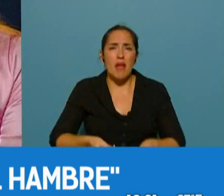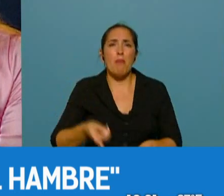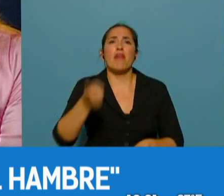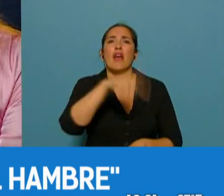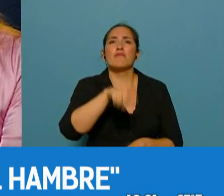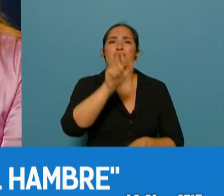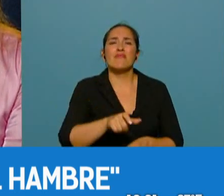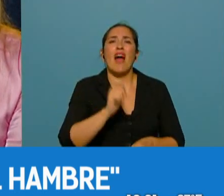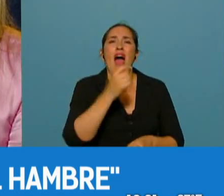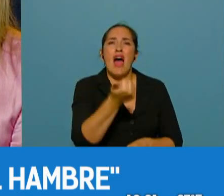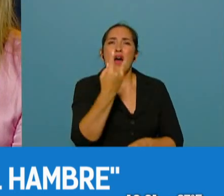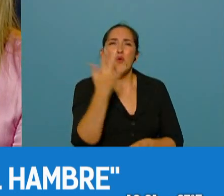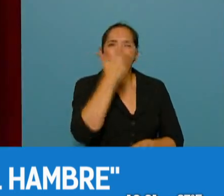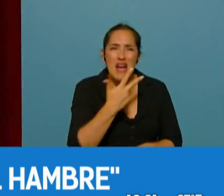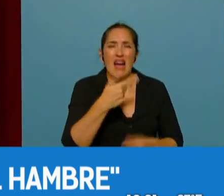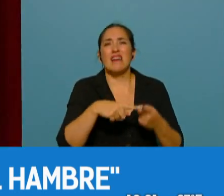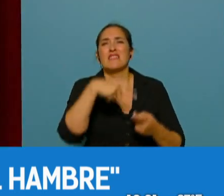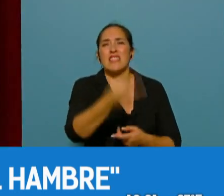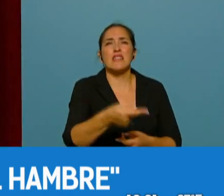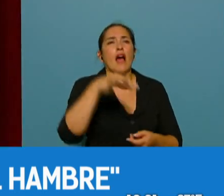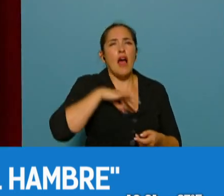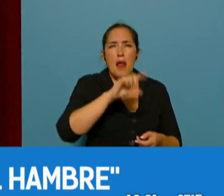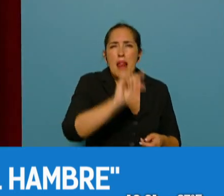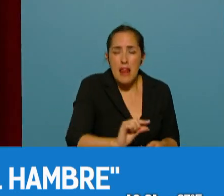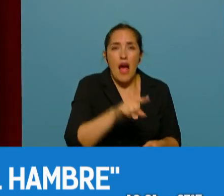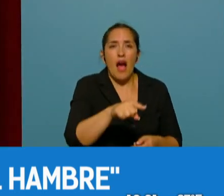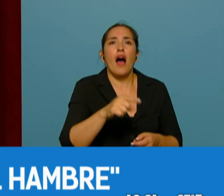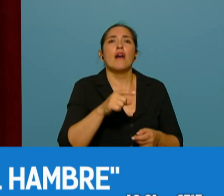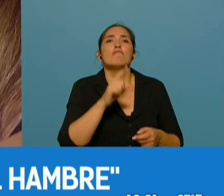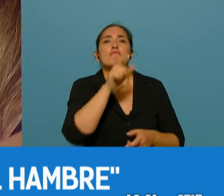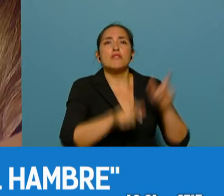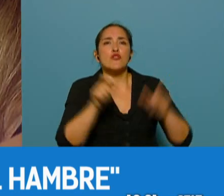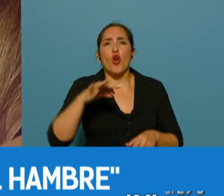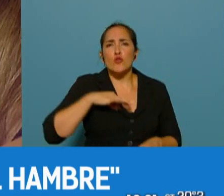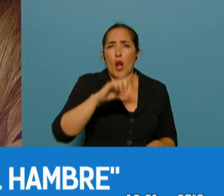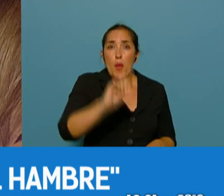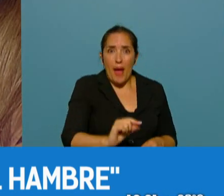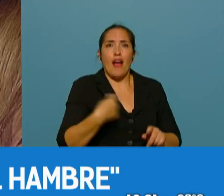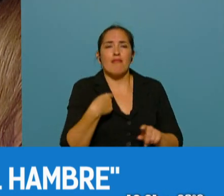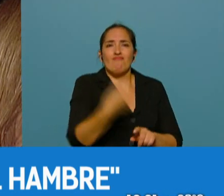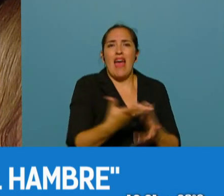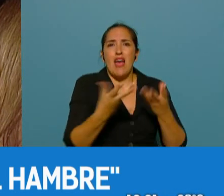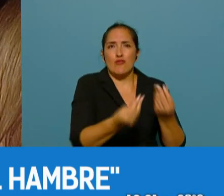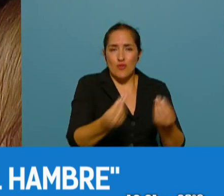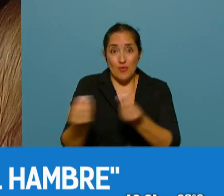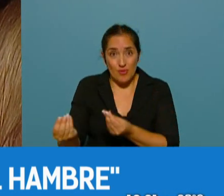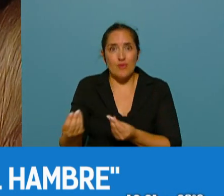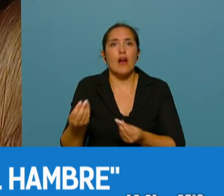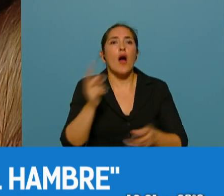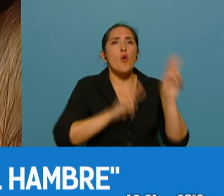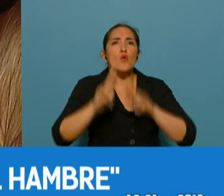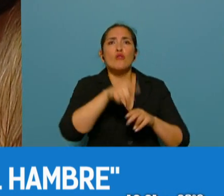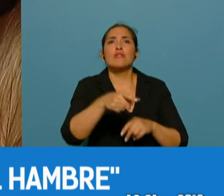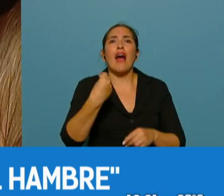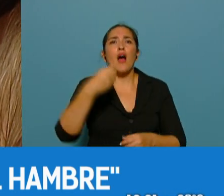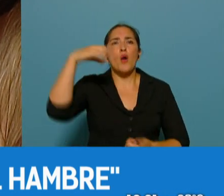titulares de asignaciones y asalariados de menores ingresos en relación de dependencia. A todos ellos se les congelaron las